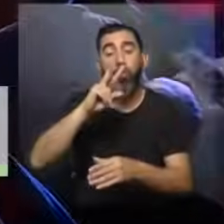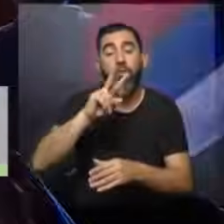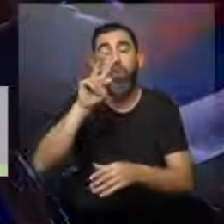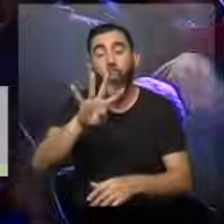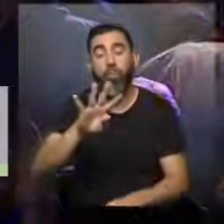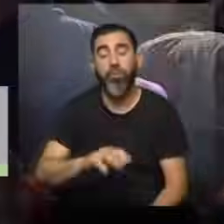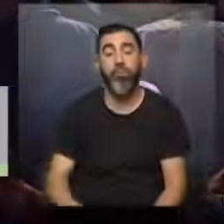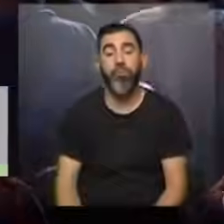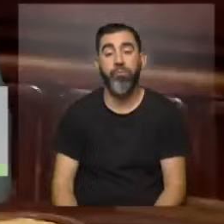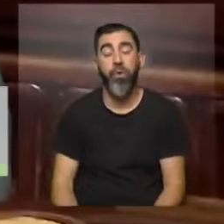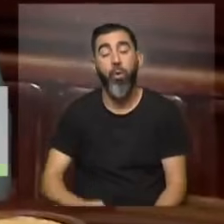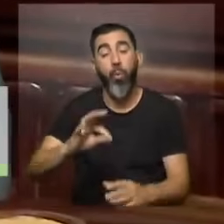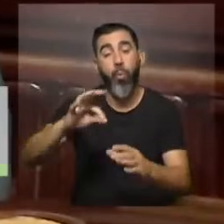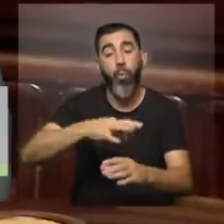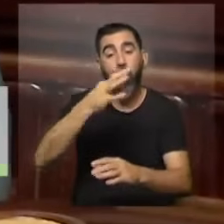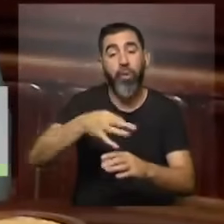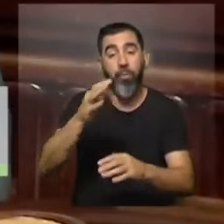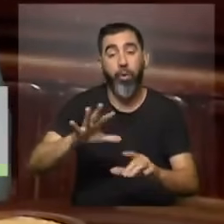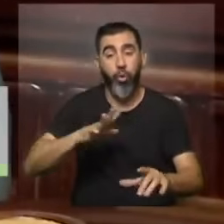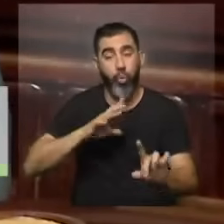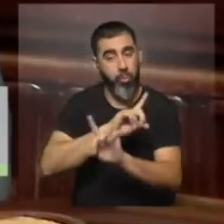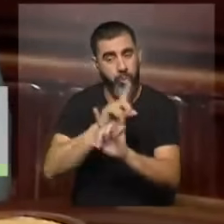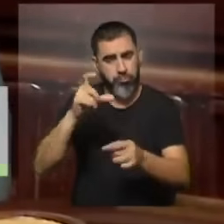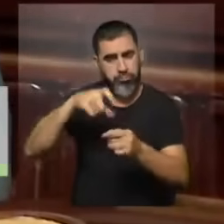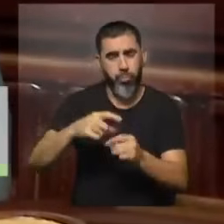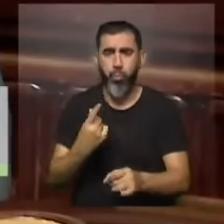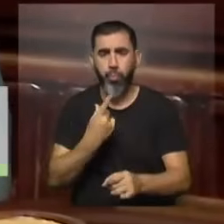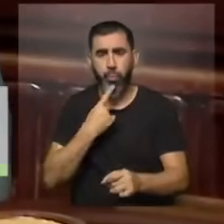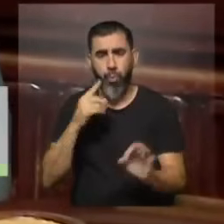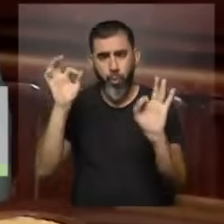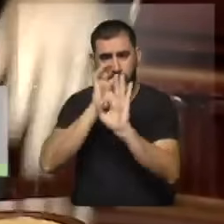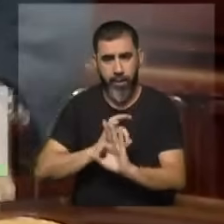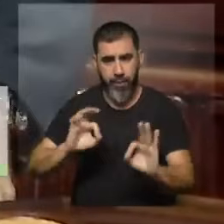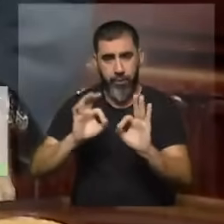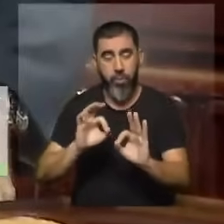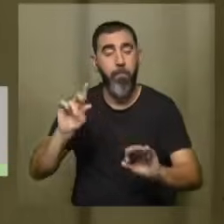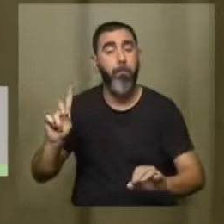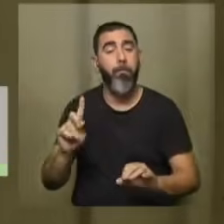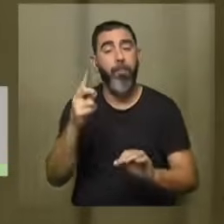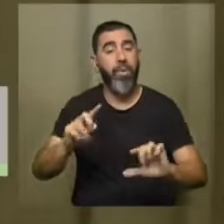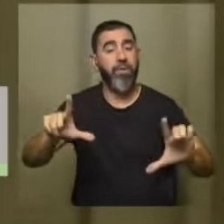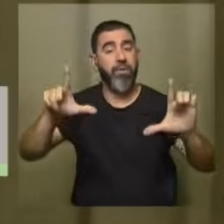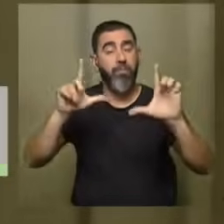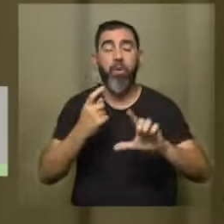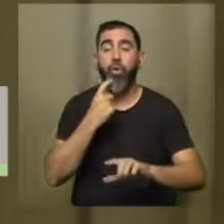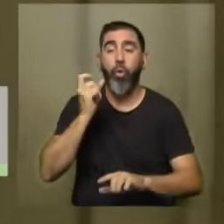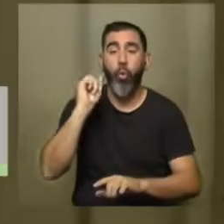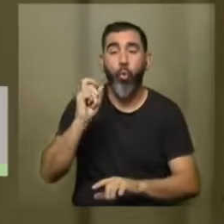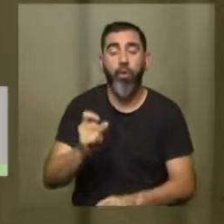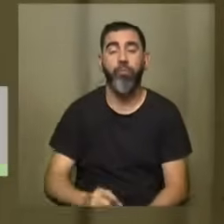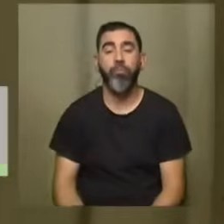2024 Pedro bordaberry quien está alejado de la actividad política es el principal candidato en